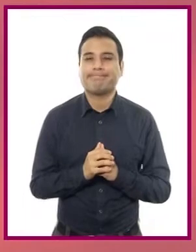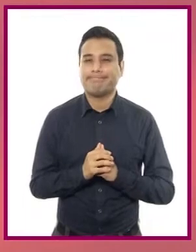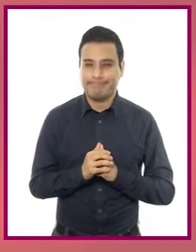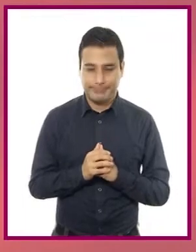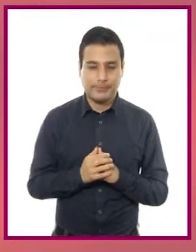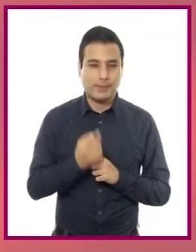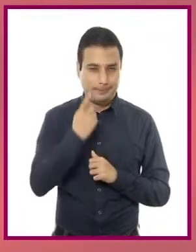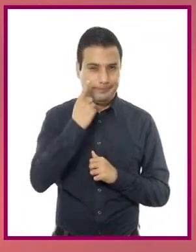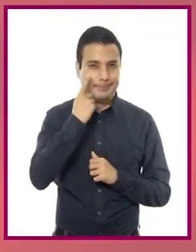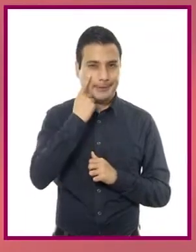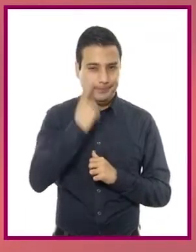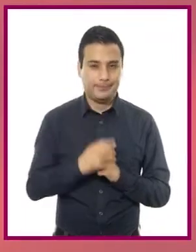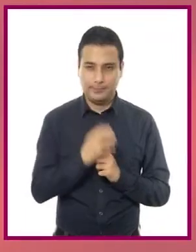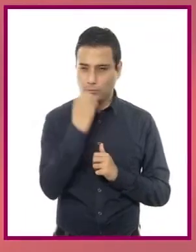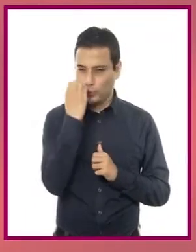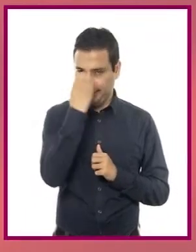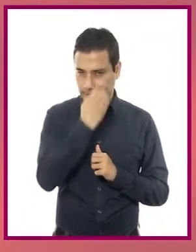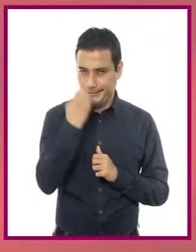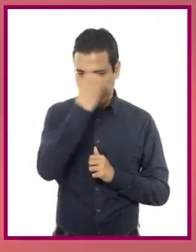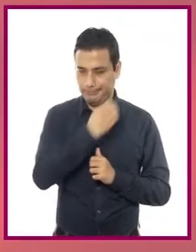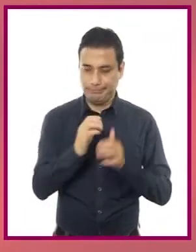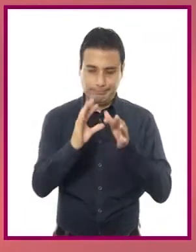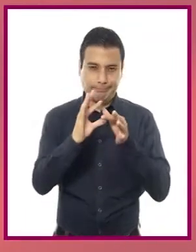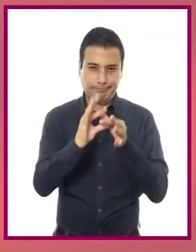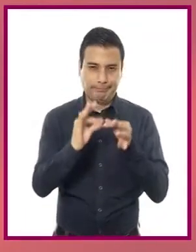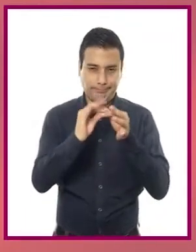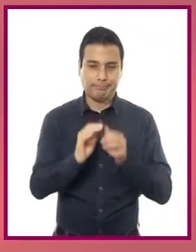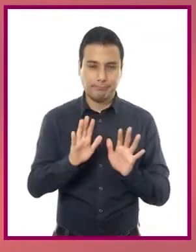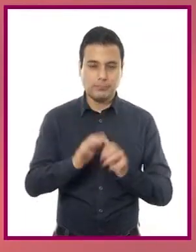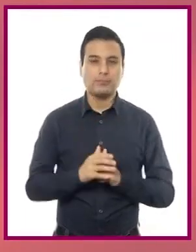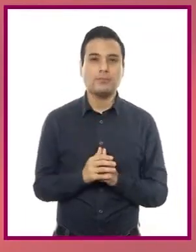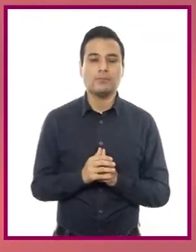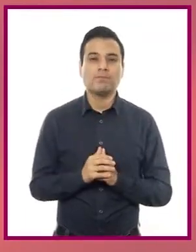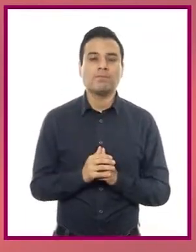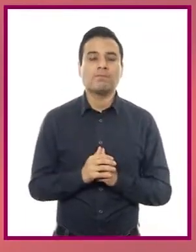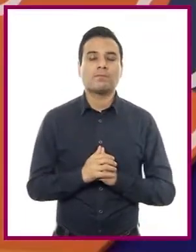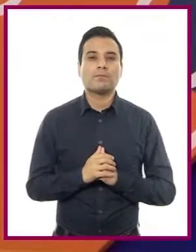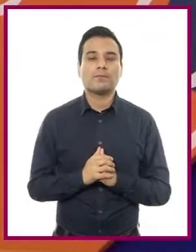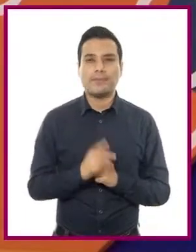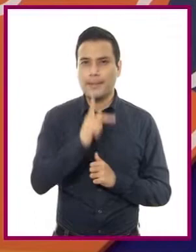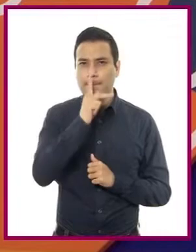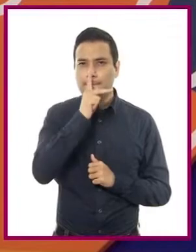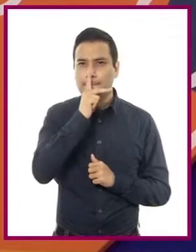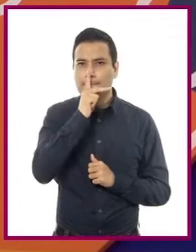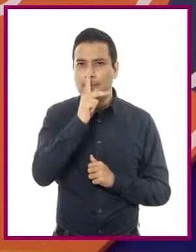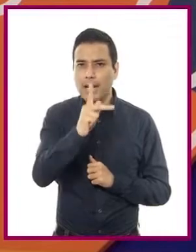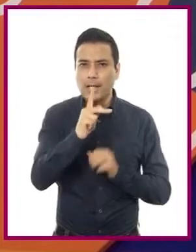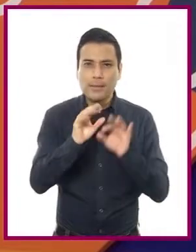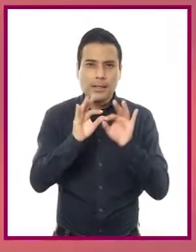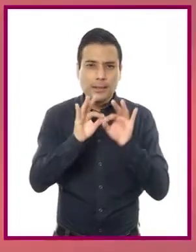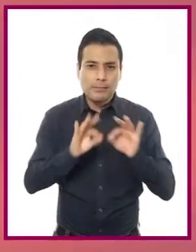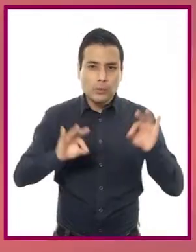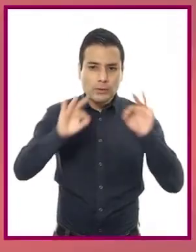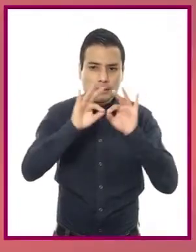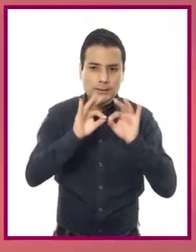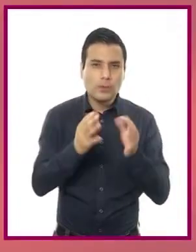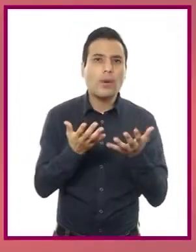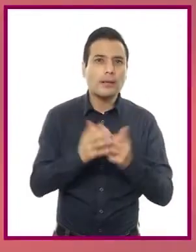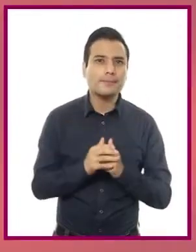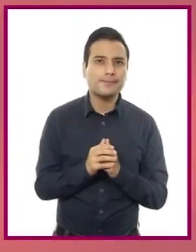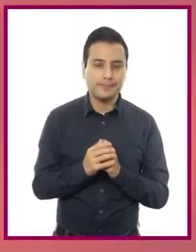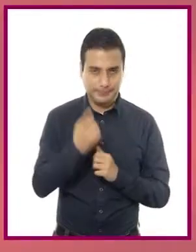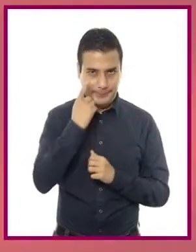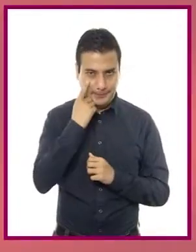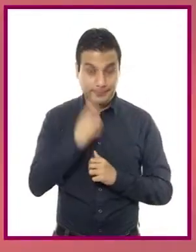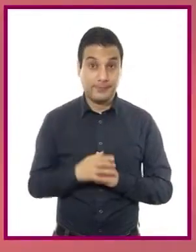el poema y tú me dirás. Primeramente, hay que identificar palabras clave. Comienzo yo.